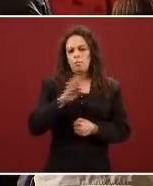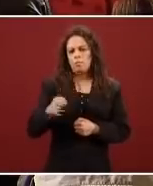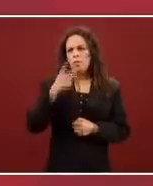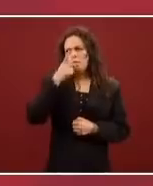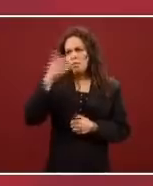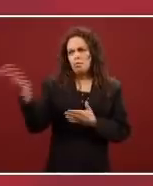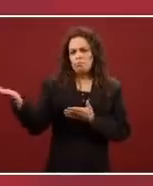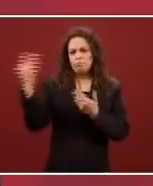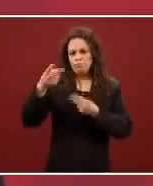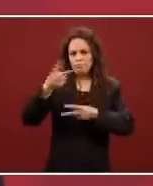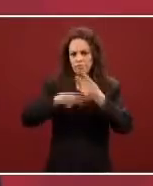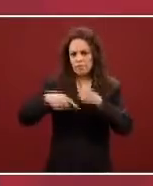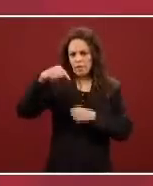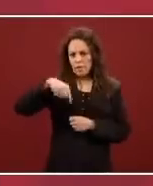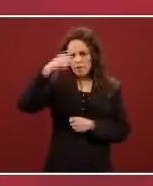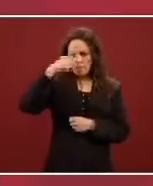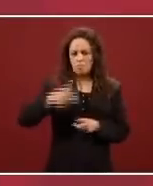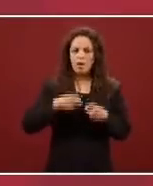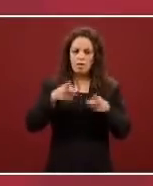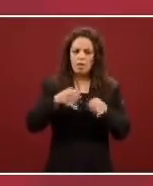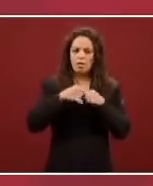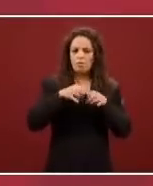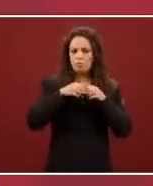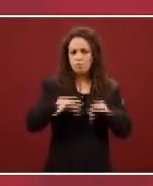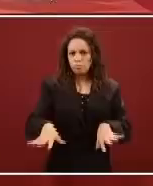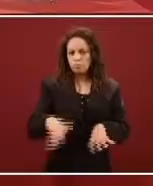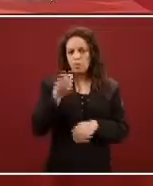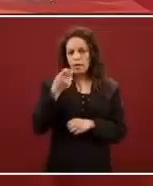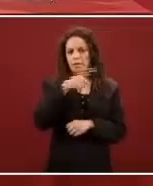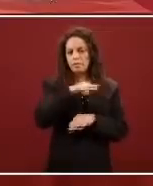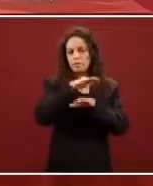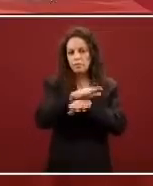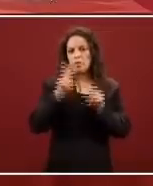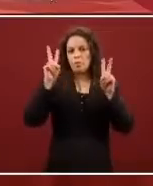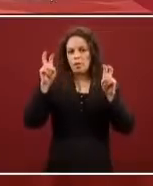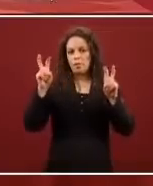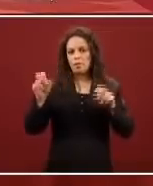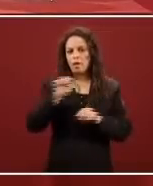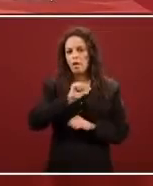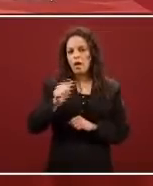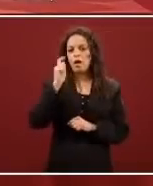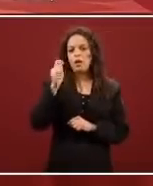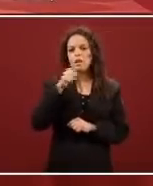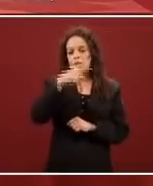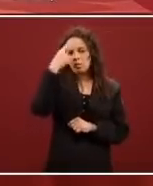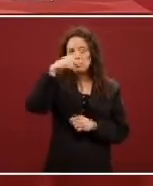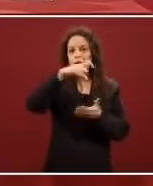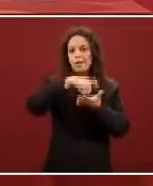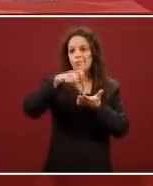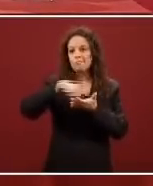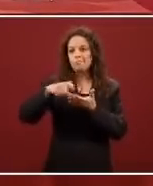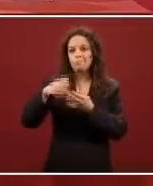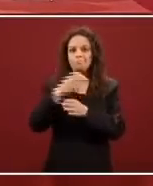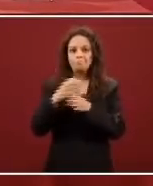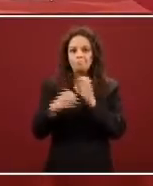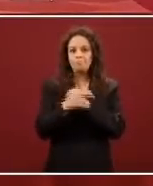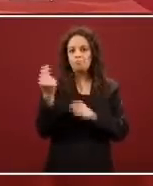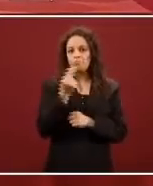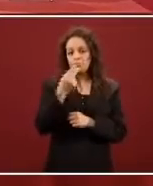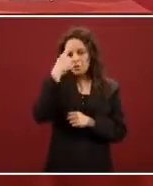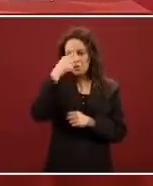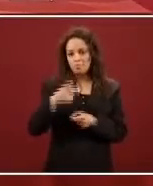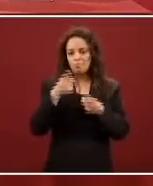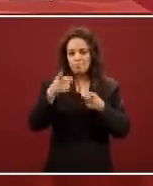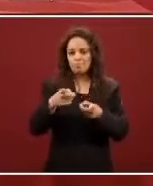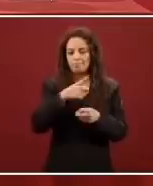doctor Ruy López Ridaura, que nos informe sobre el tema específico de acciones de insumos. Con mucho gusto lo invitamos en una siguiente